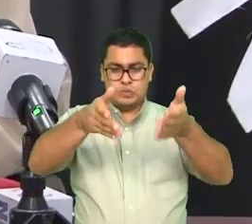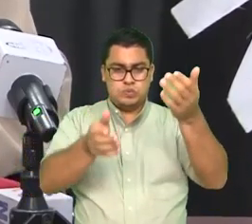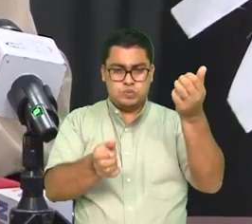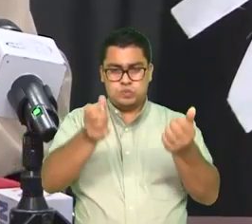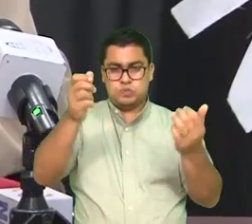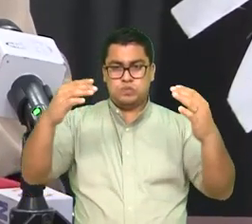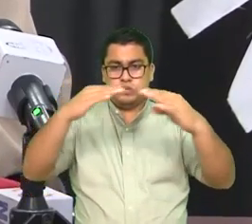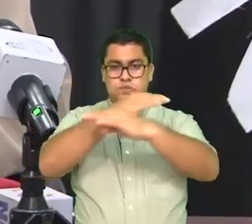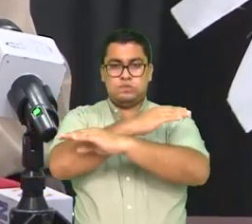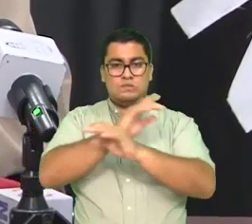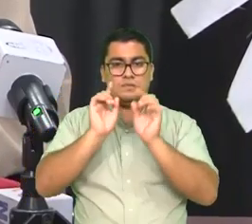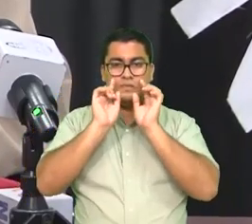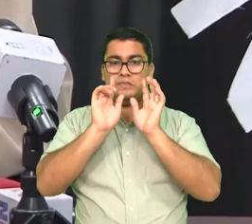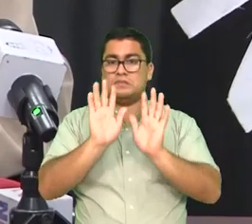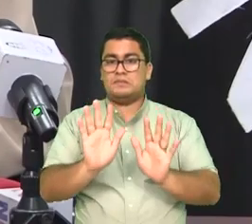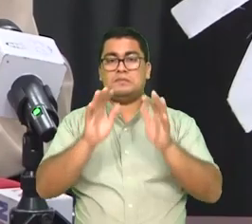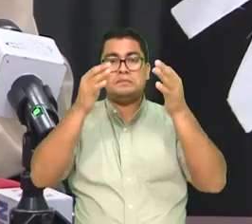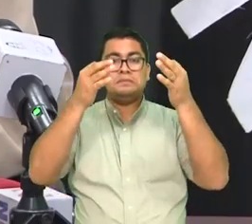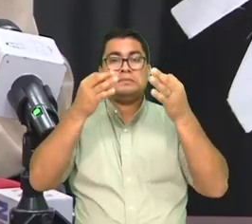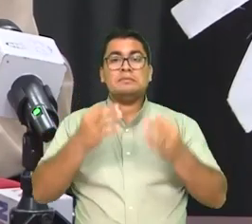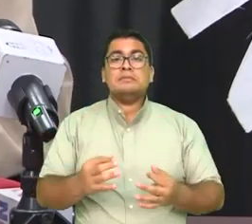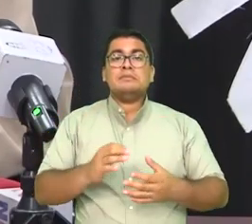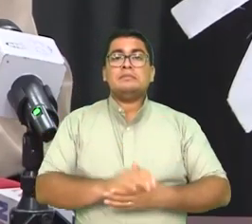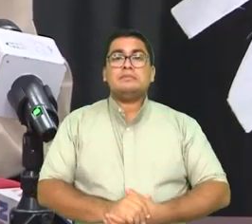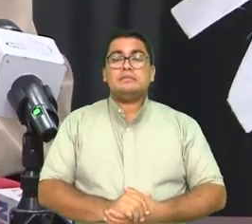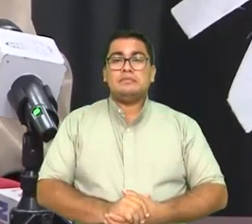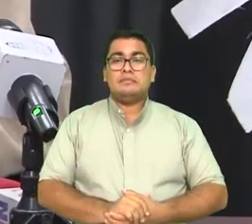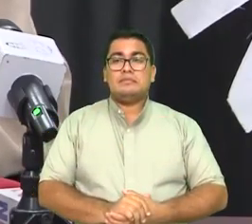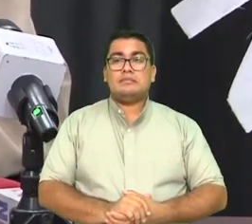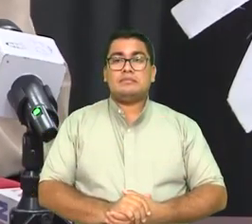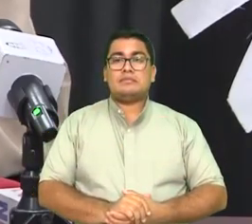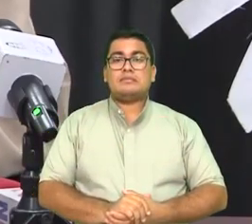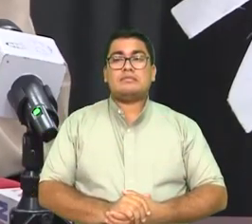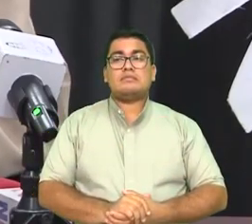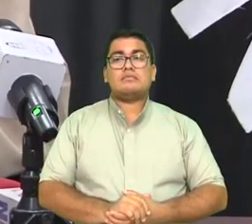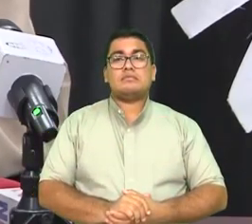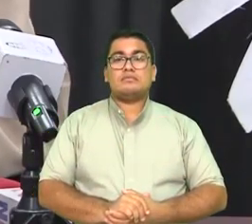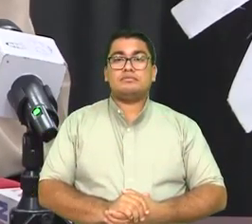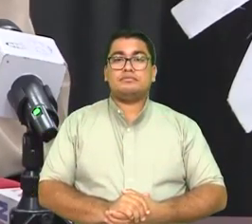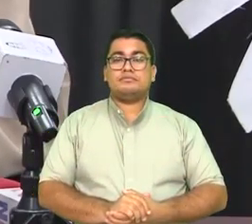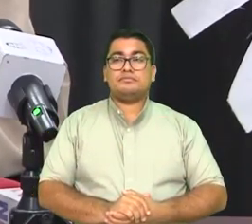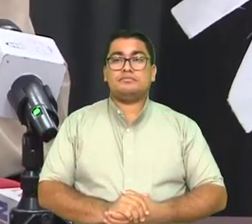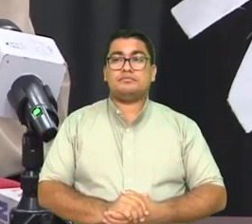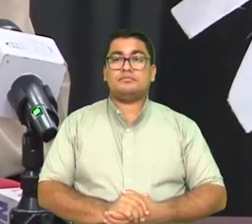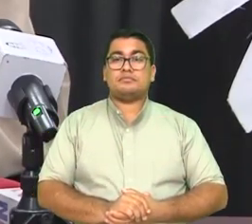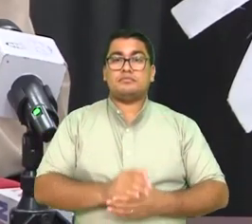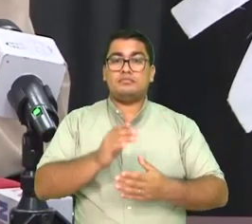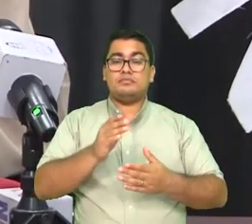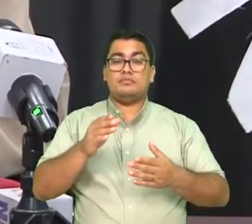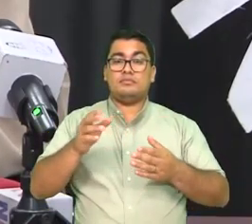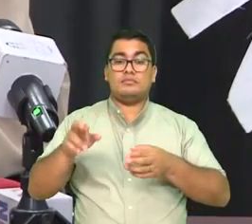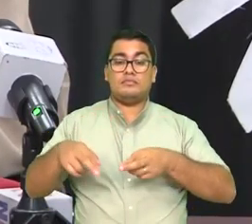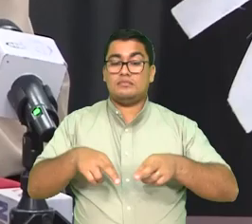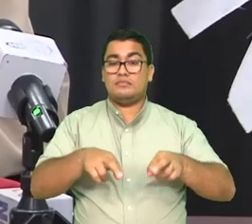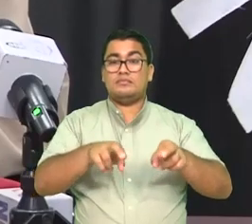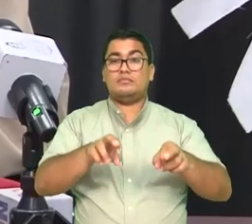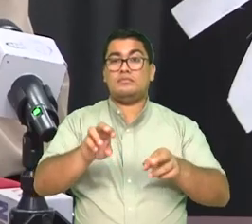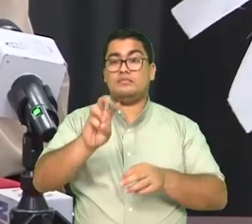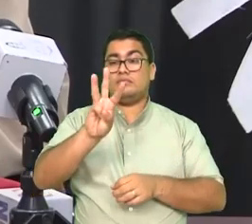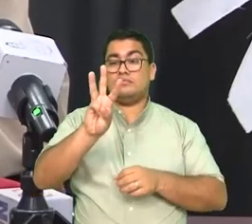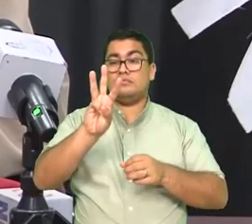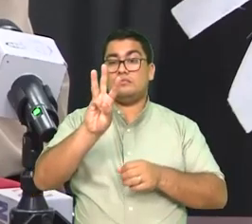seguridad, únicamente obstaculizado por el paso del río Guagua, que se